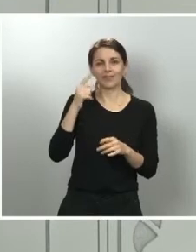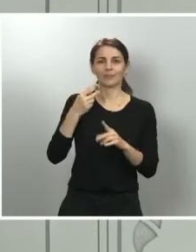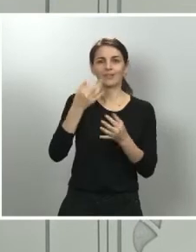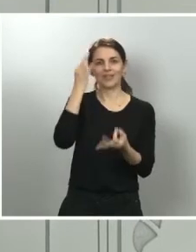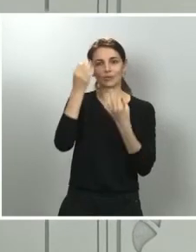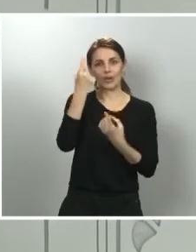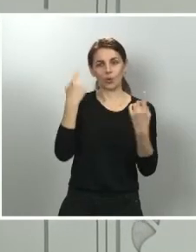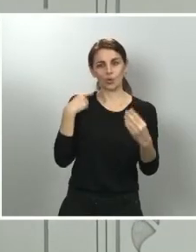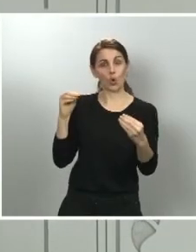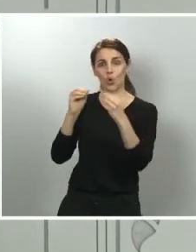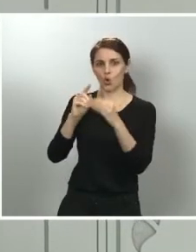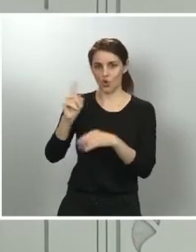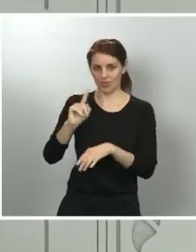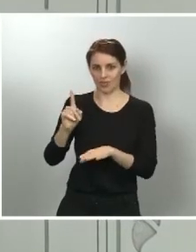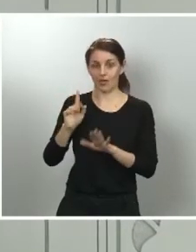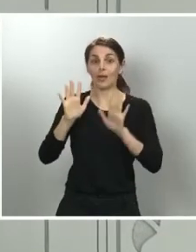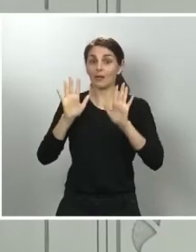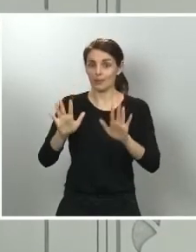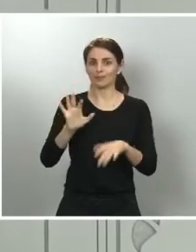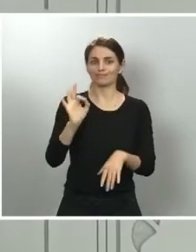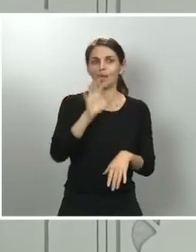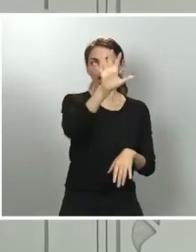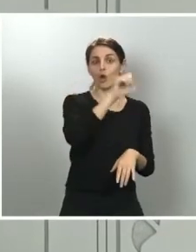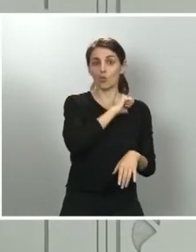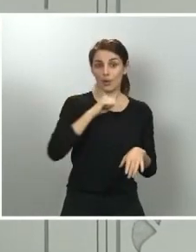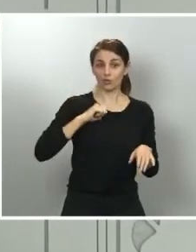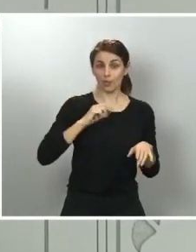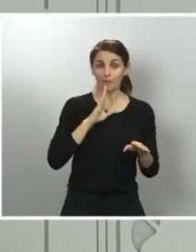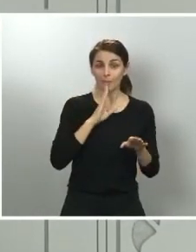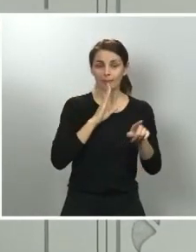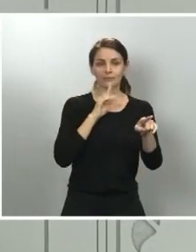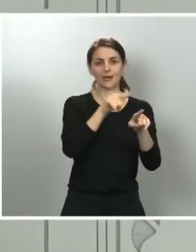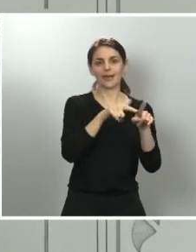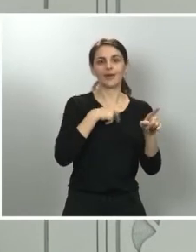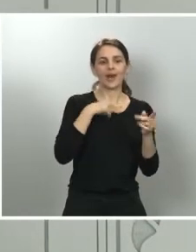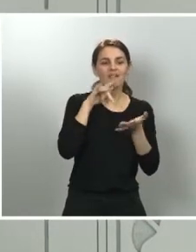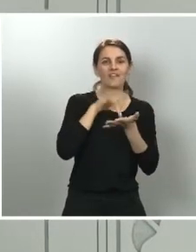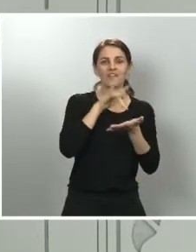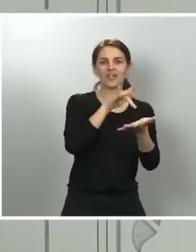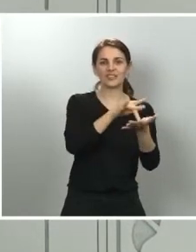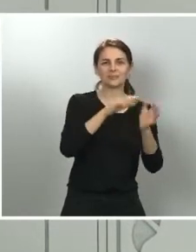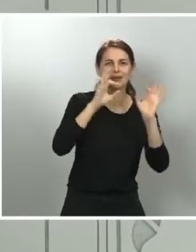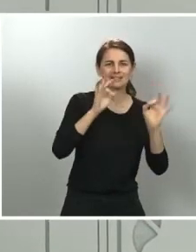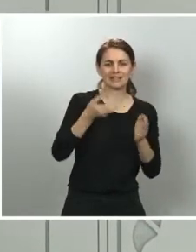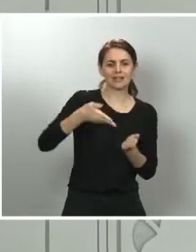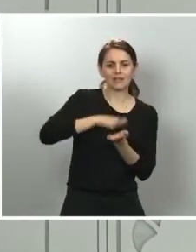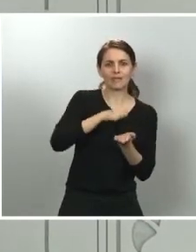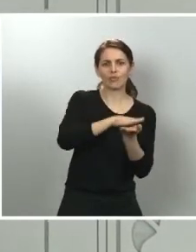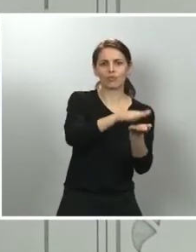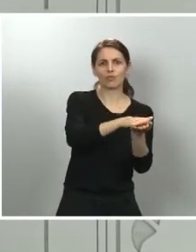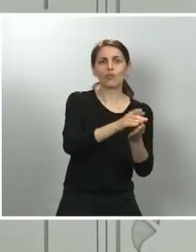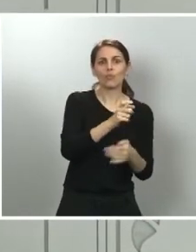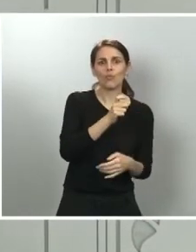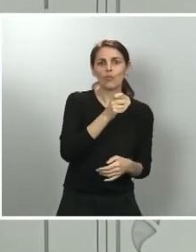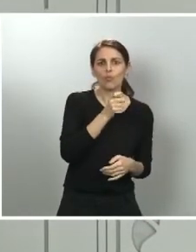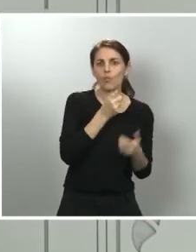comunidad autónoma está identificando las fechas exactas en las que estos casos se tenían que haber notificado y figurar y hubieran tenido que figurar en